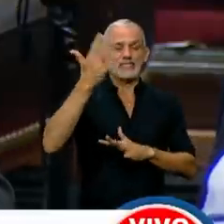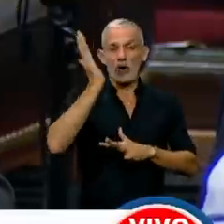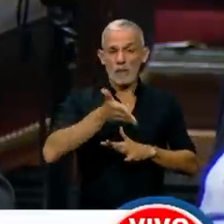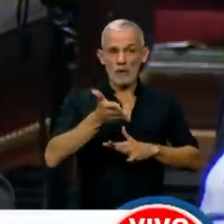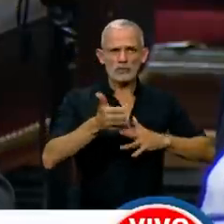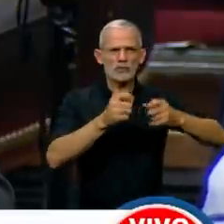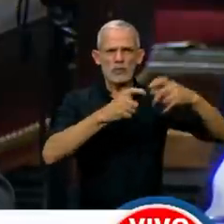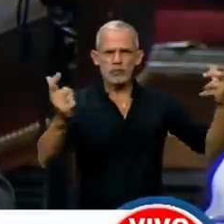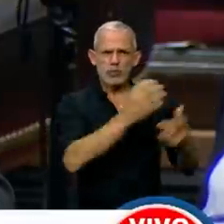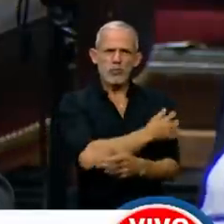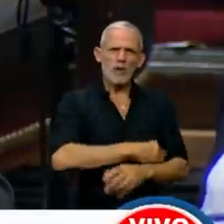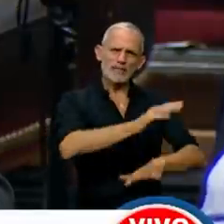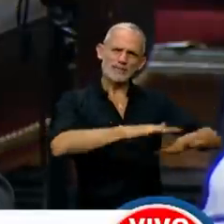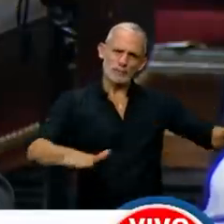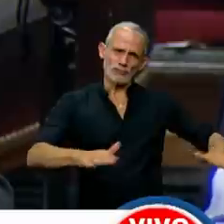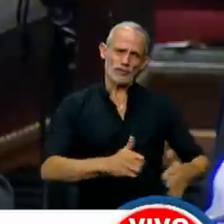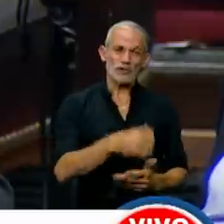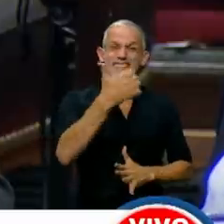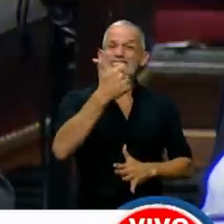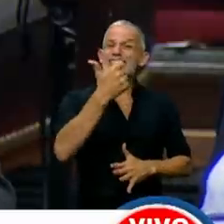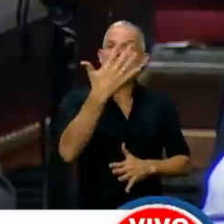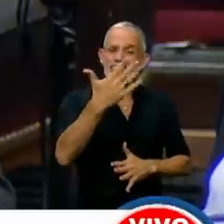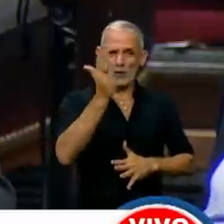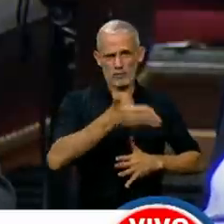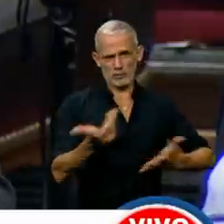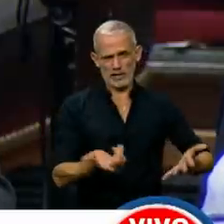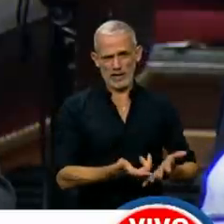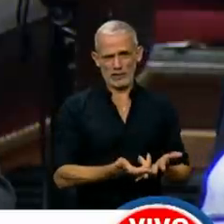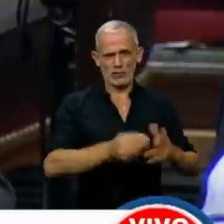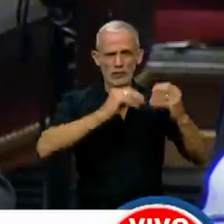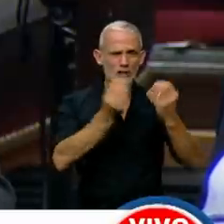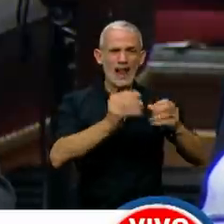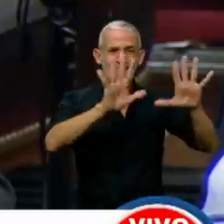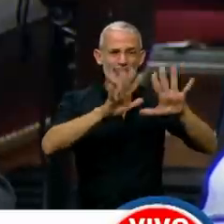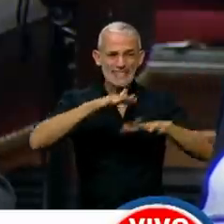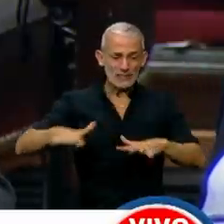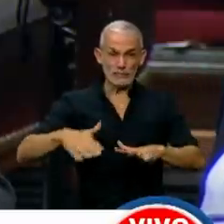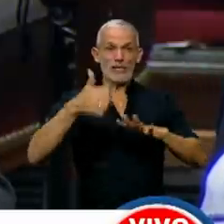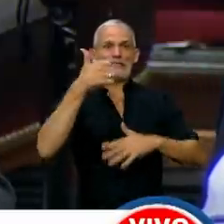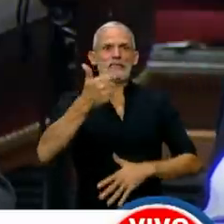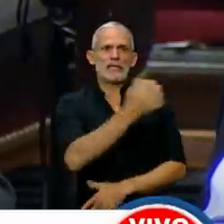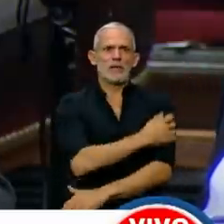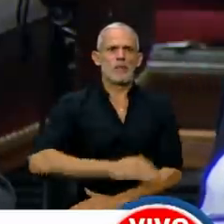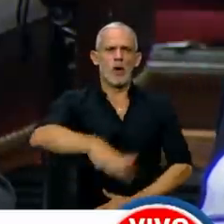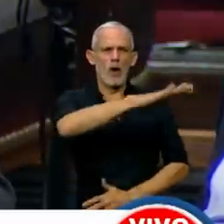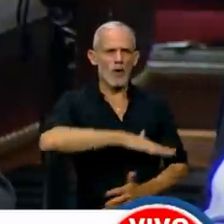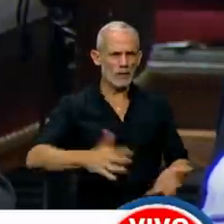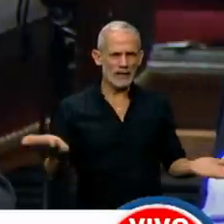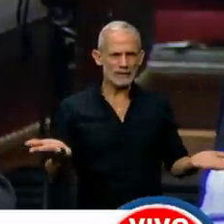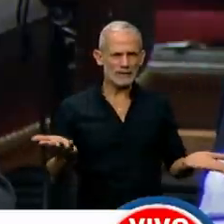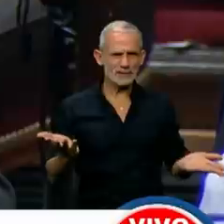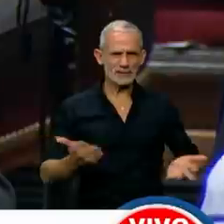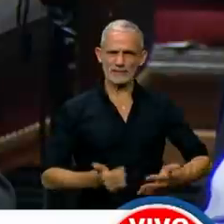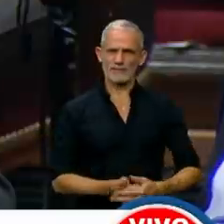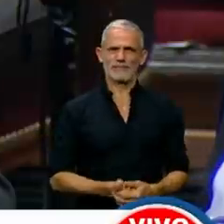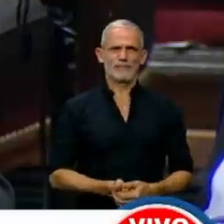ciento de pobreza infantil 6 de cada 10 niños en la argentina son pobres